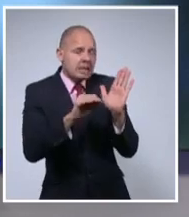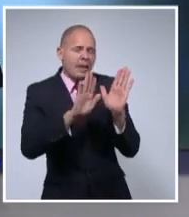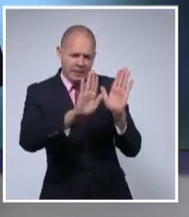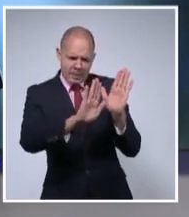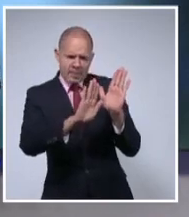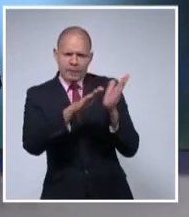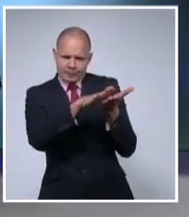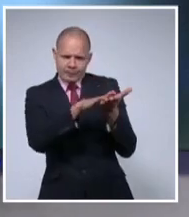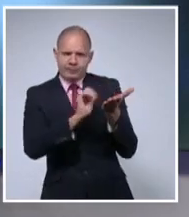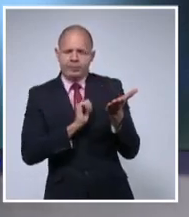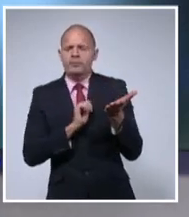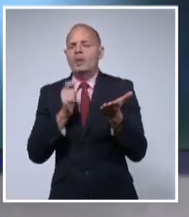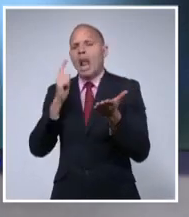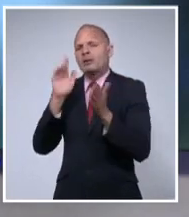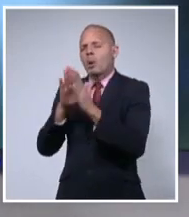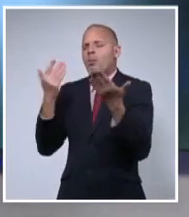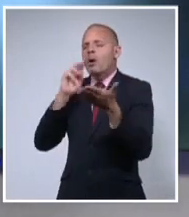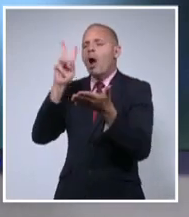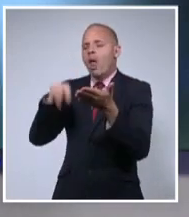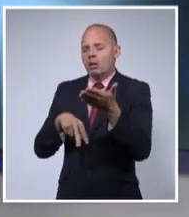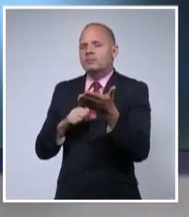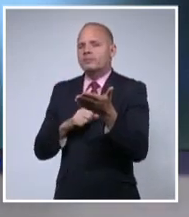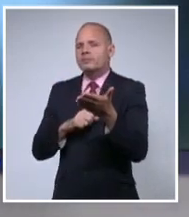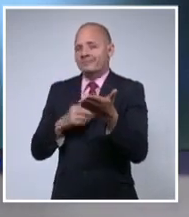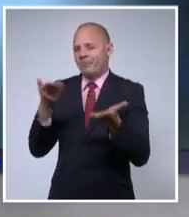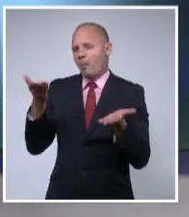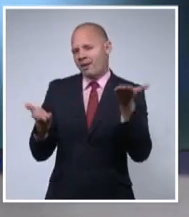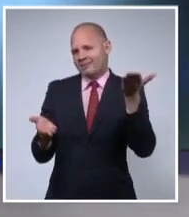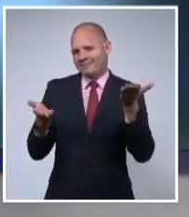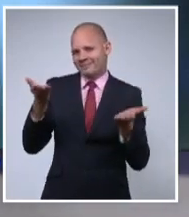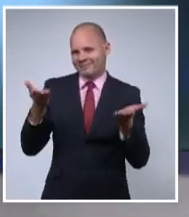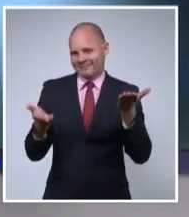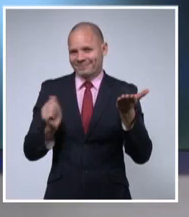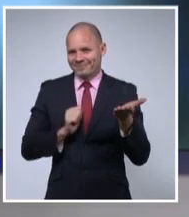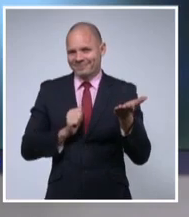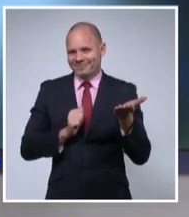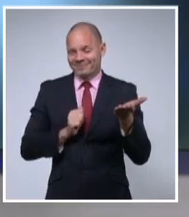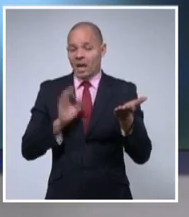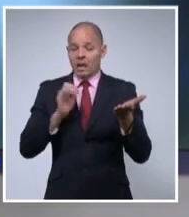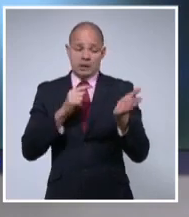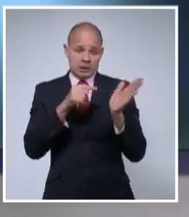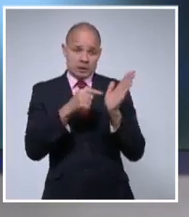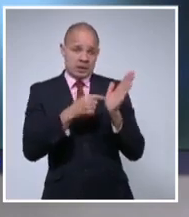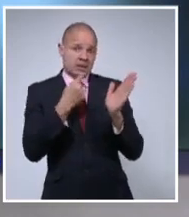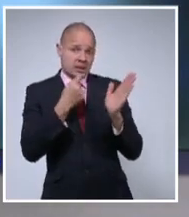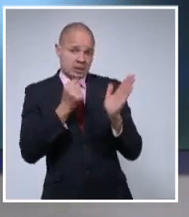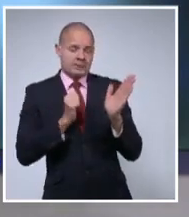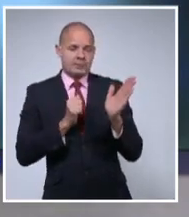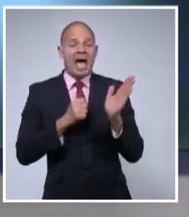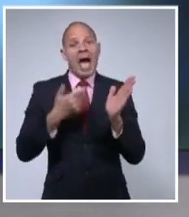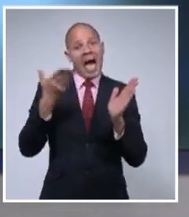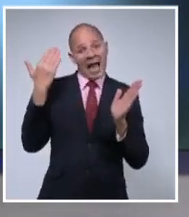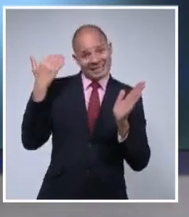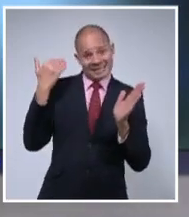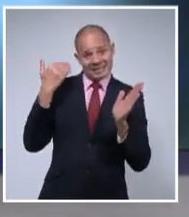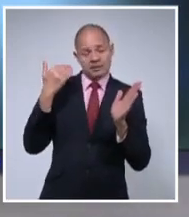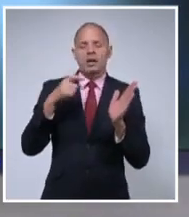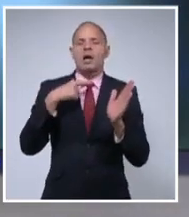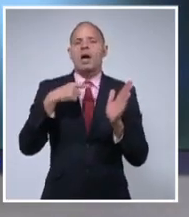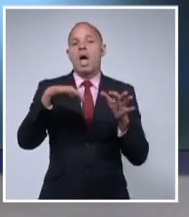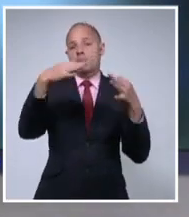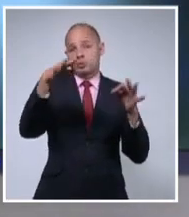dudas, dudas que son naturales, legítimas. Primero, las tarifas de legalización de documentos en Cuba eran en CUC. El CUC sabemos